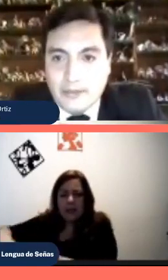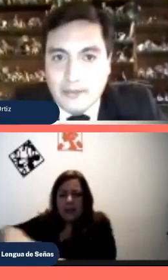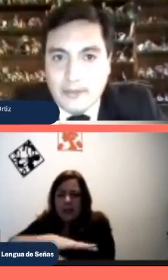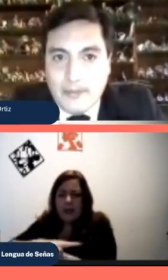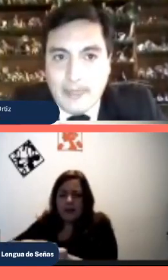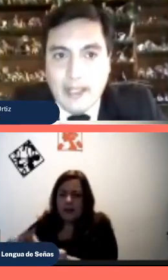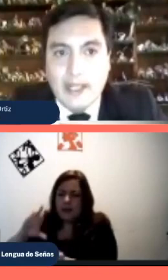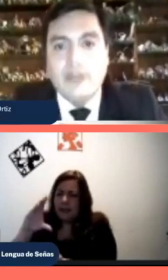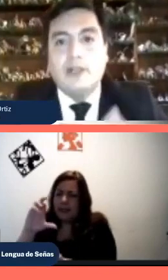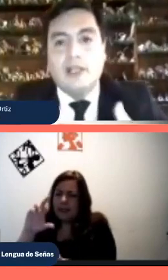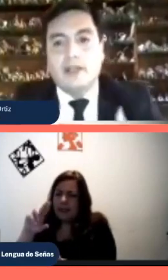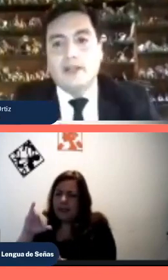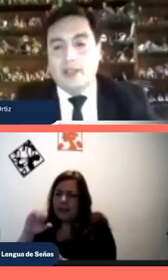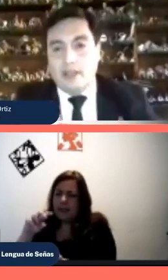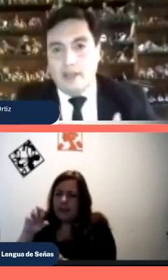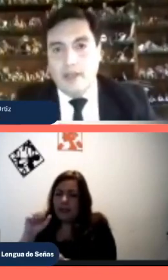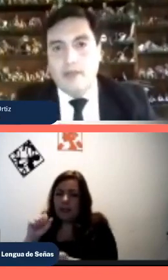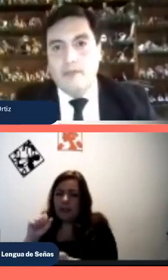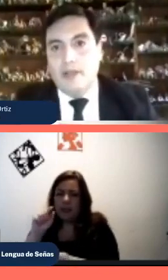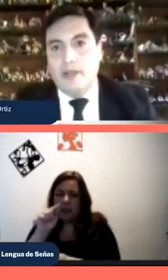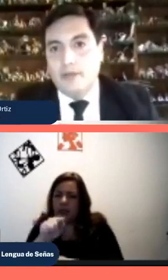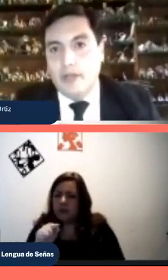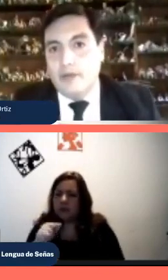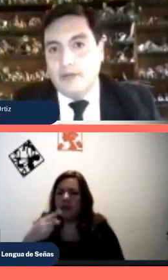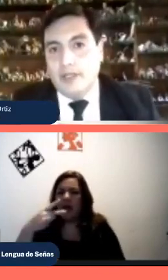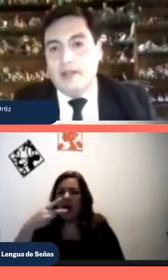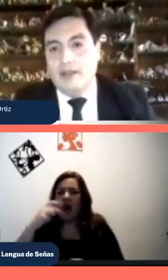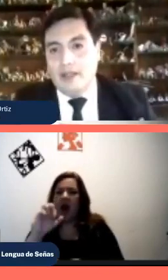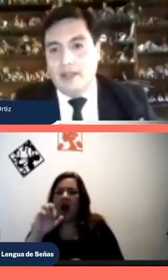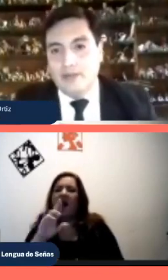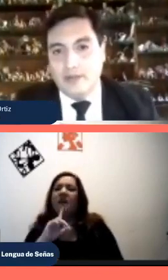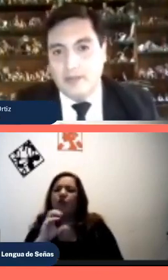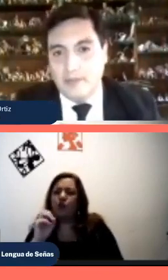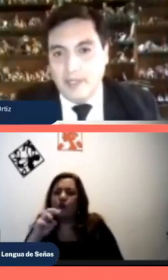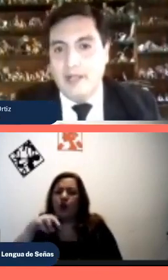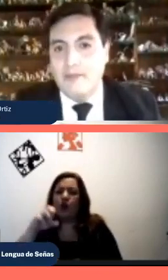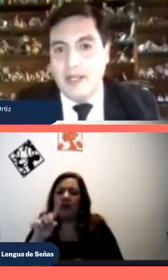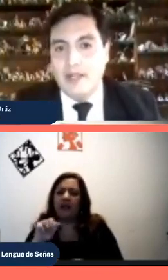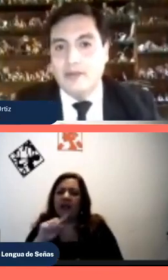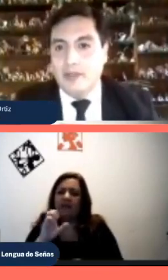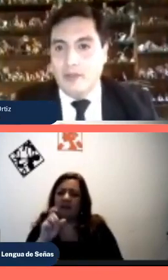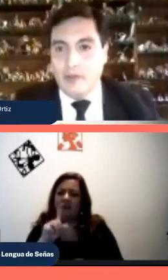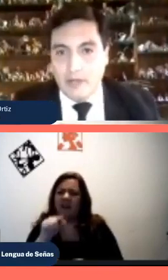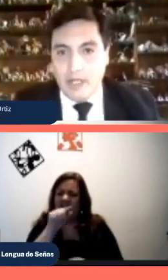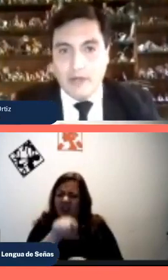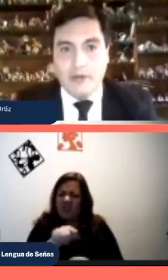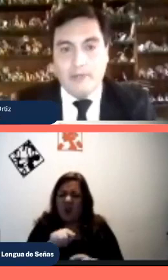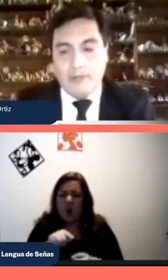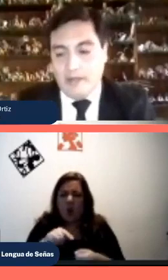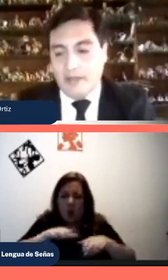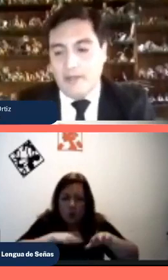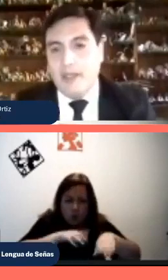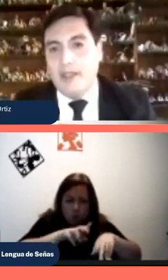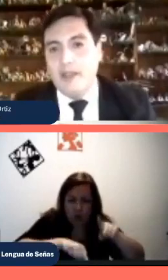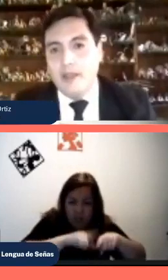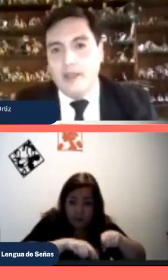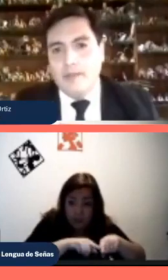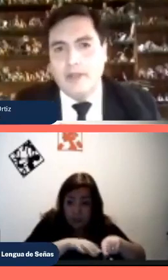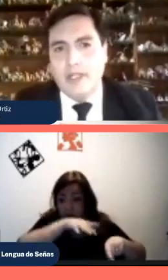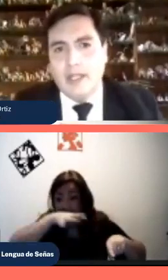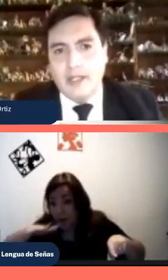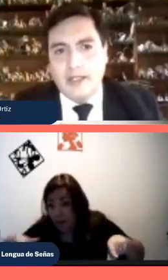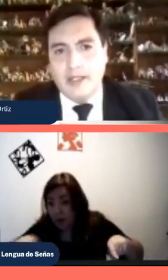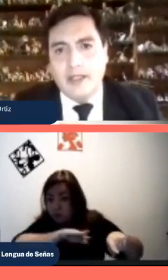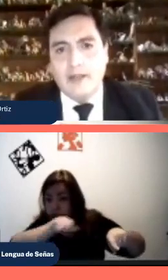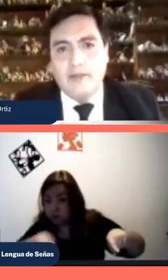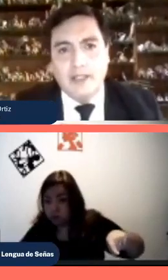Aristonectes. El Aristonectes es también un plesiosaurio, o sea, estos reptiles marinos de cuello largo y cabeza pequeña, pero